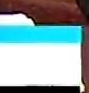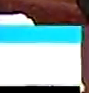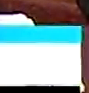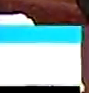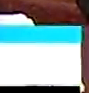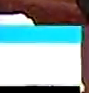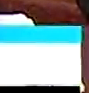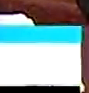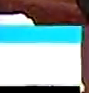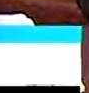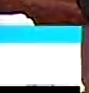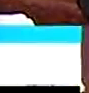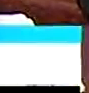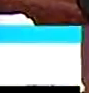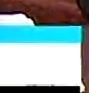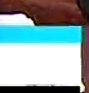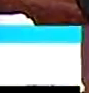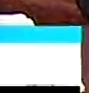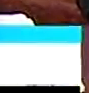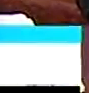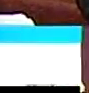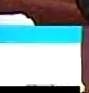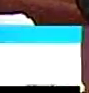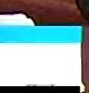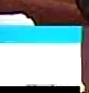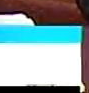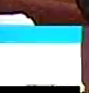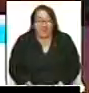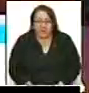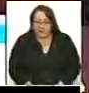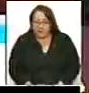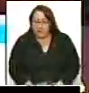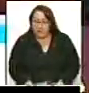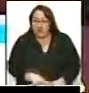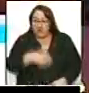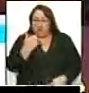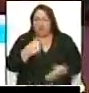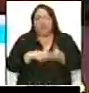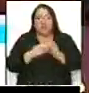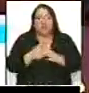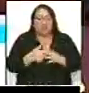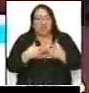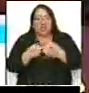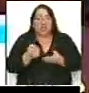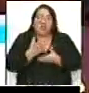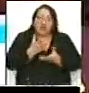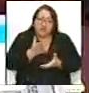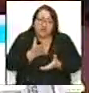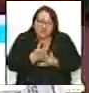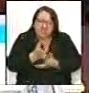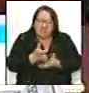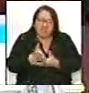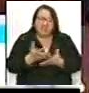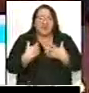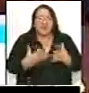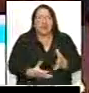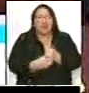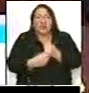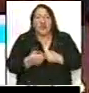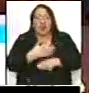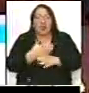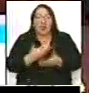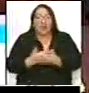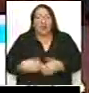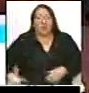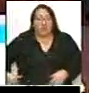posibilidad? Y lo otro, Presidenta, no sé si insistir en la posibilidad de rescatar algo que está en la propuesta